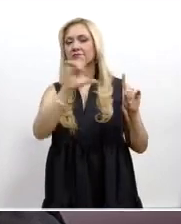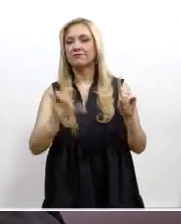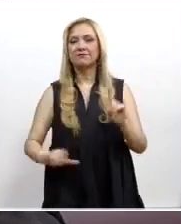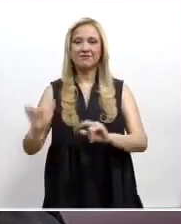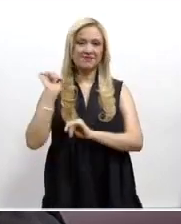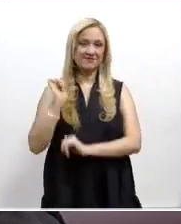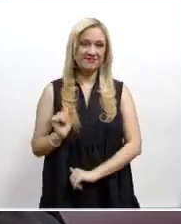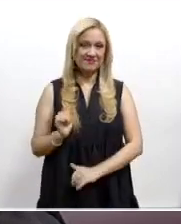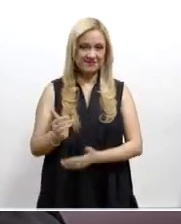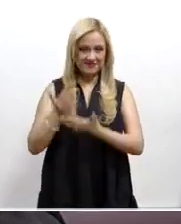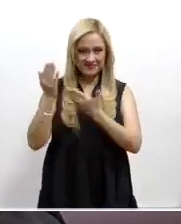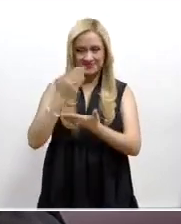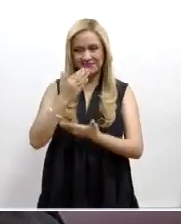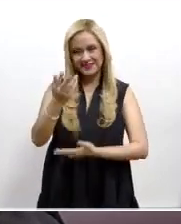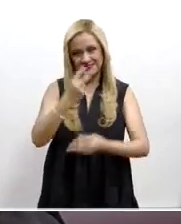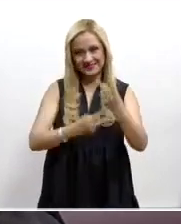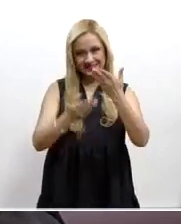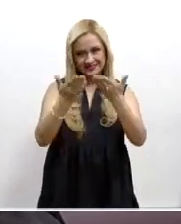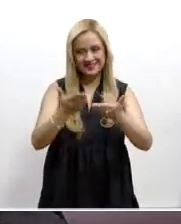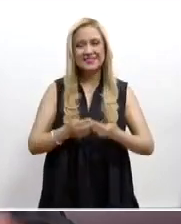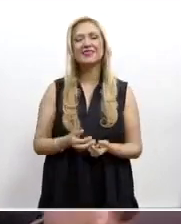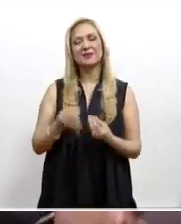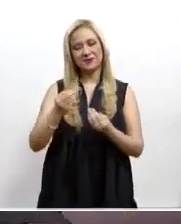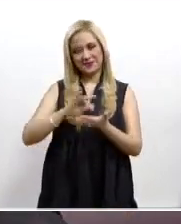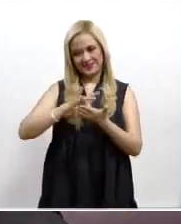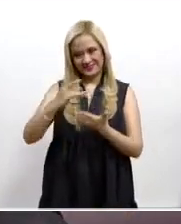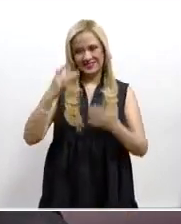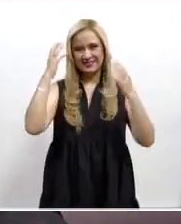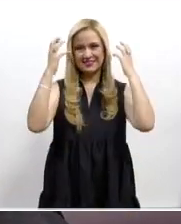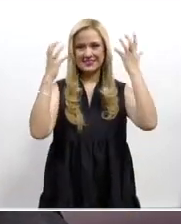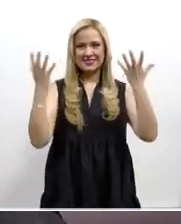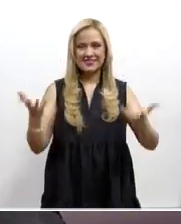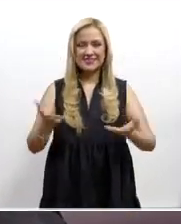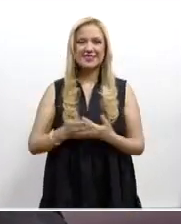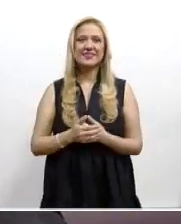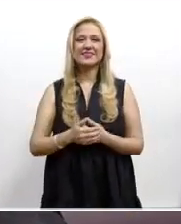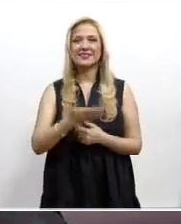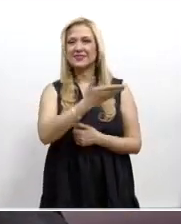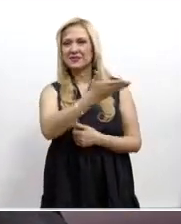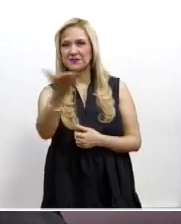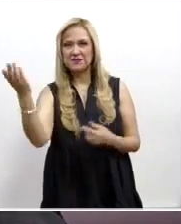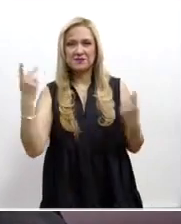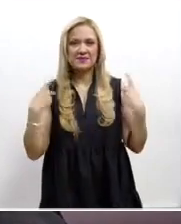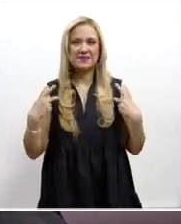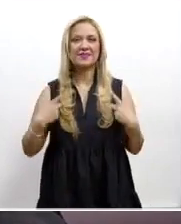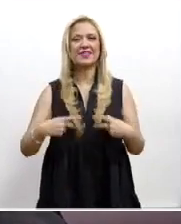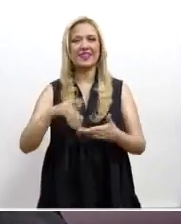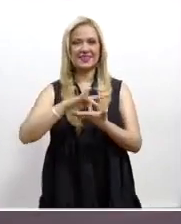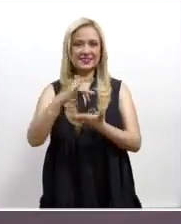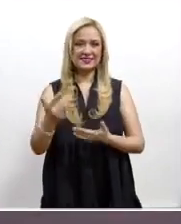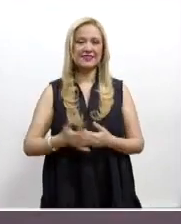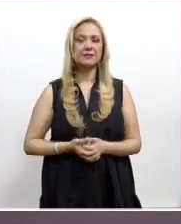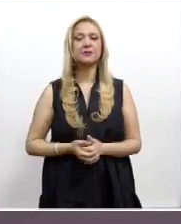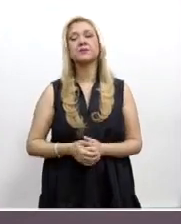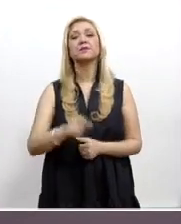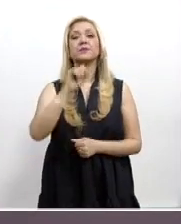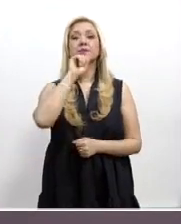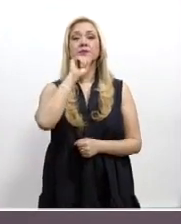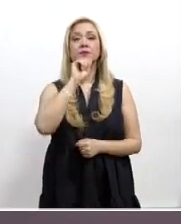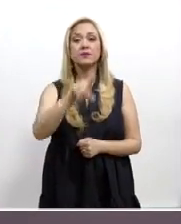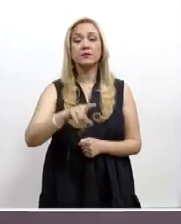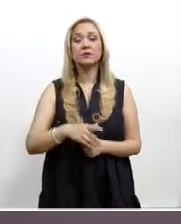de la Federación. Magistrado, bienvenido. Muchísimas gracias, Vero. Gracias por la bienvenida a ti y a tu auditorio. Y también